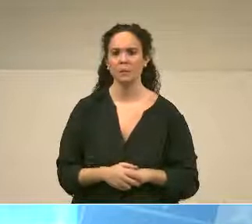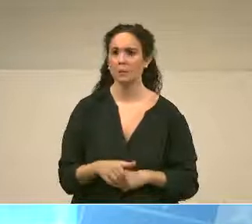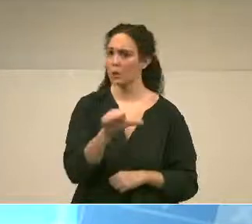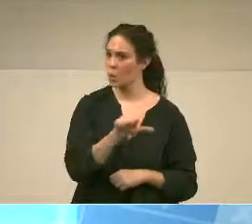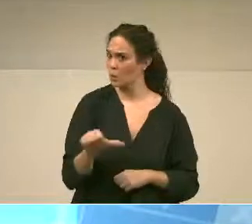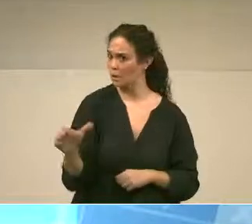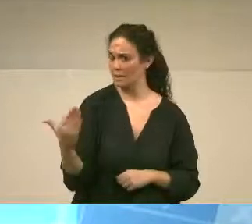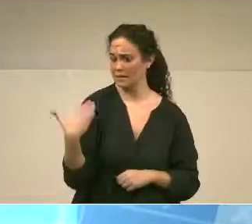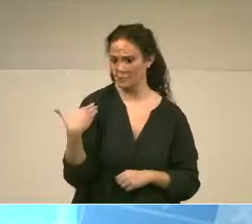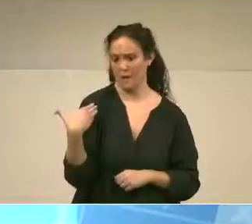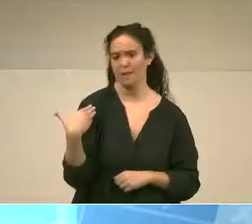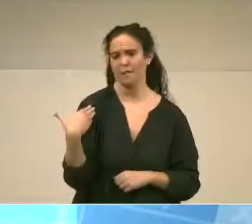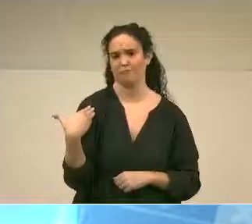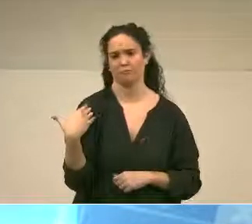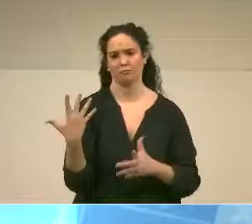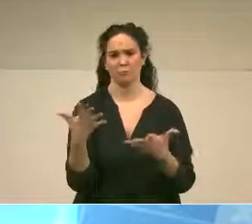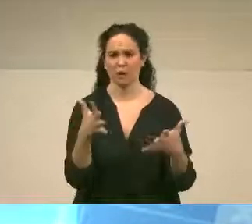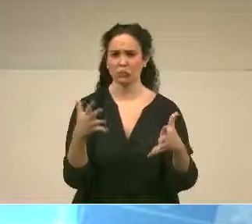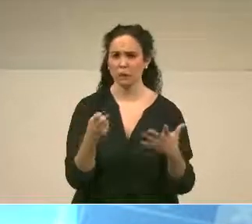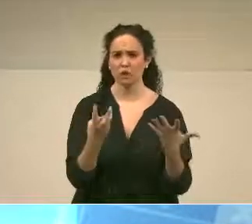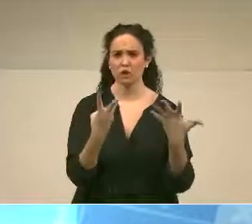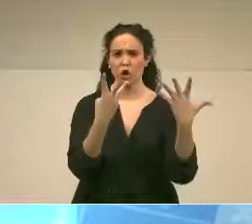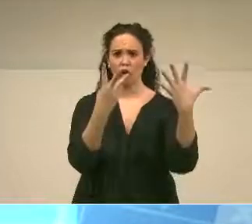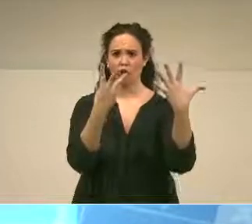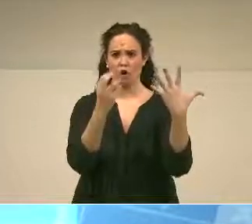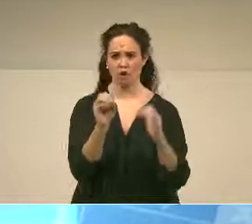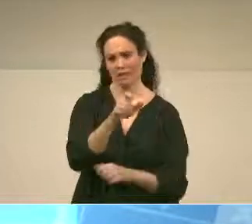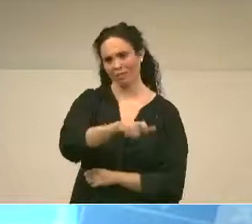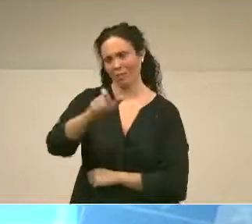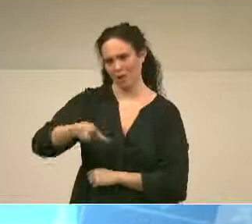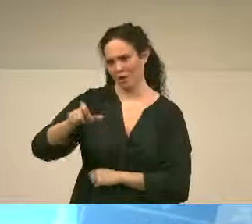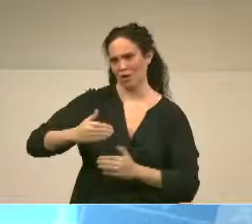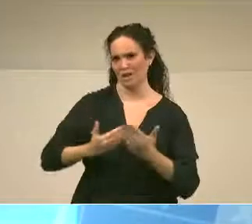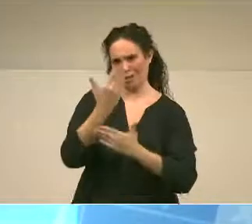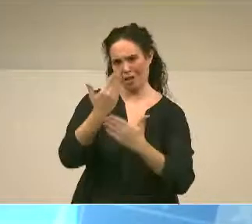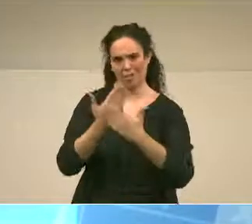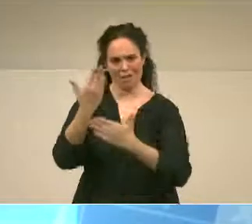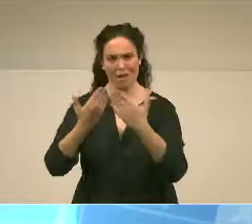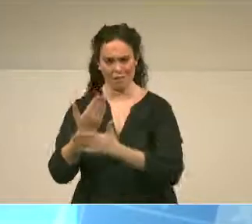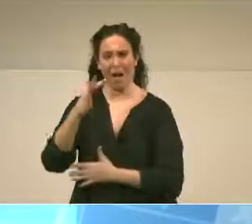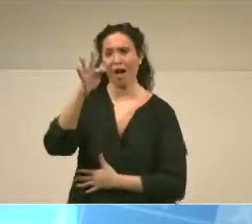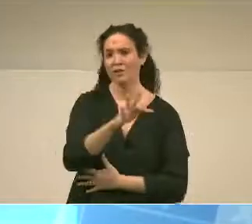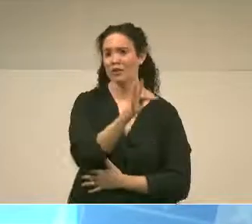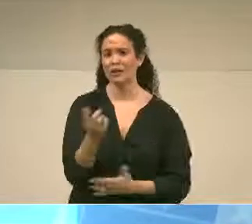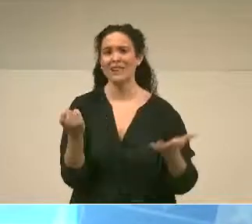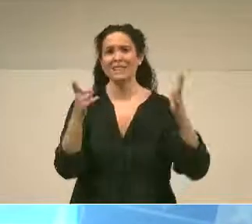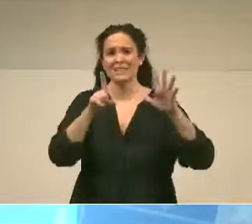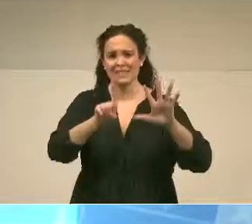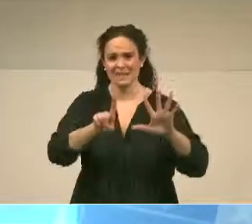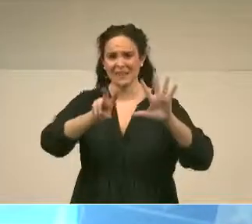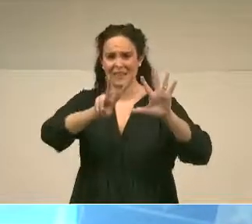semana es de unos 80 ingresos diarios, situándose ya en más de 670 camas, alrededor